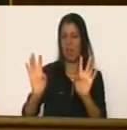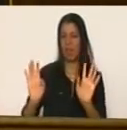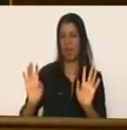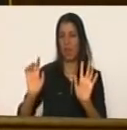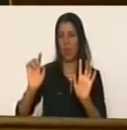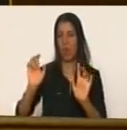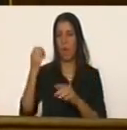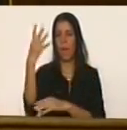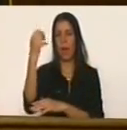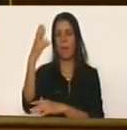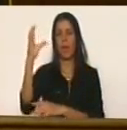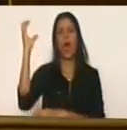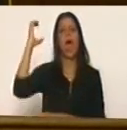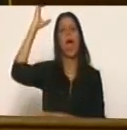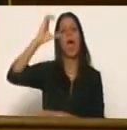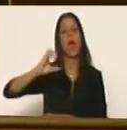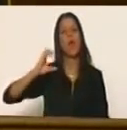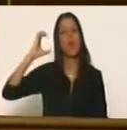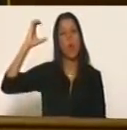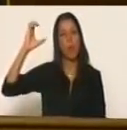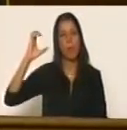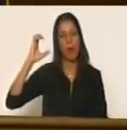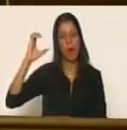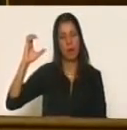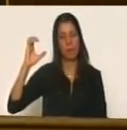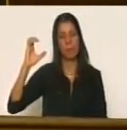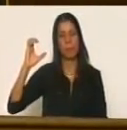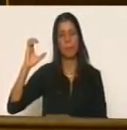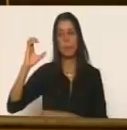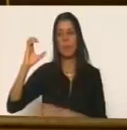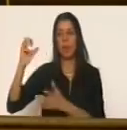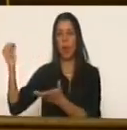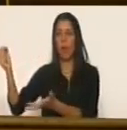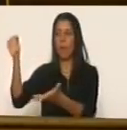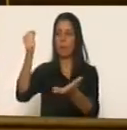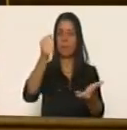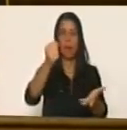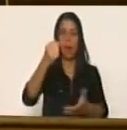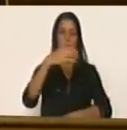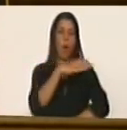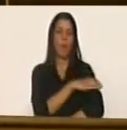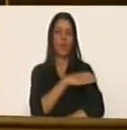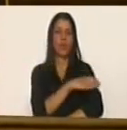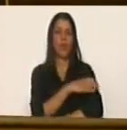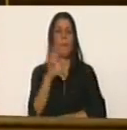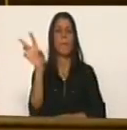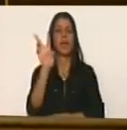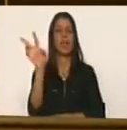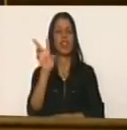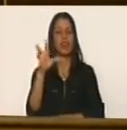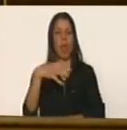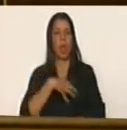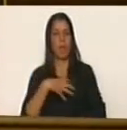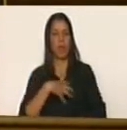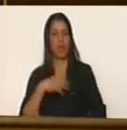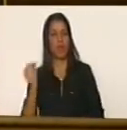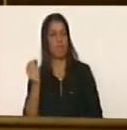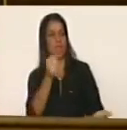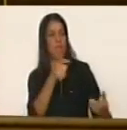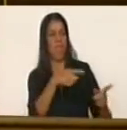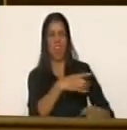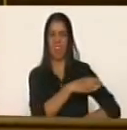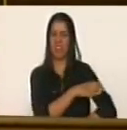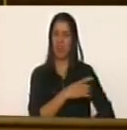Parlamento Europeo, que ha decidido otorgar un premio a la oposición venezolana por quemar personas vivas, por